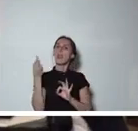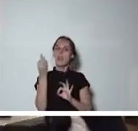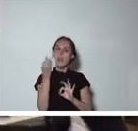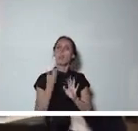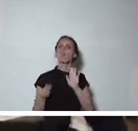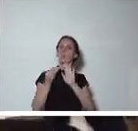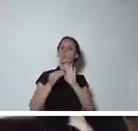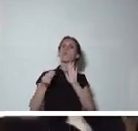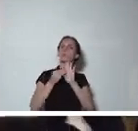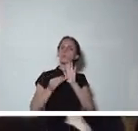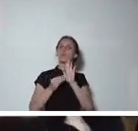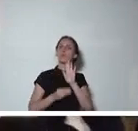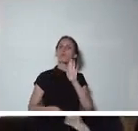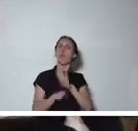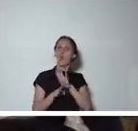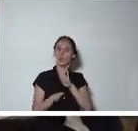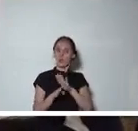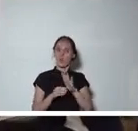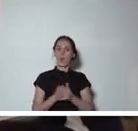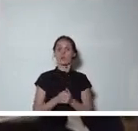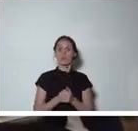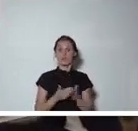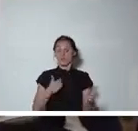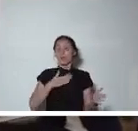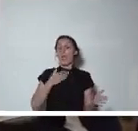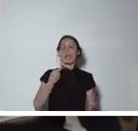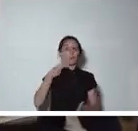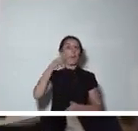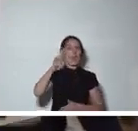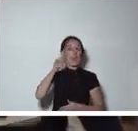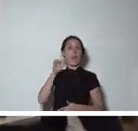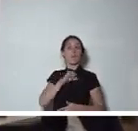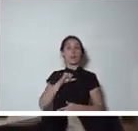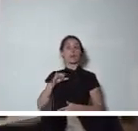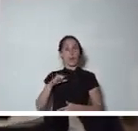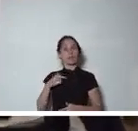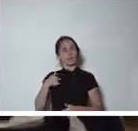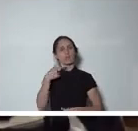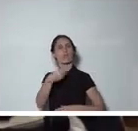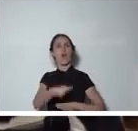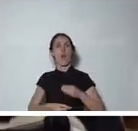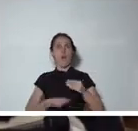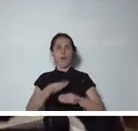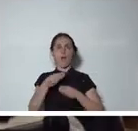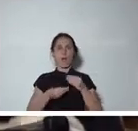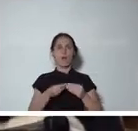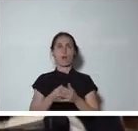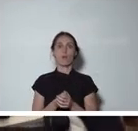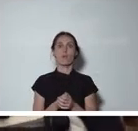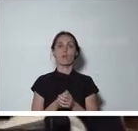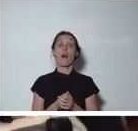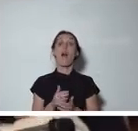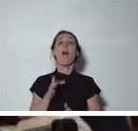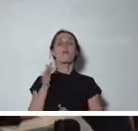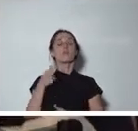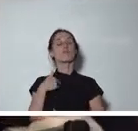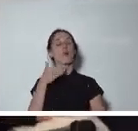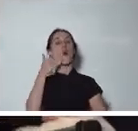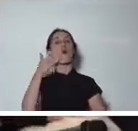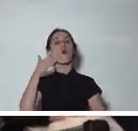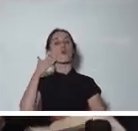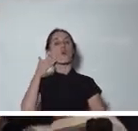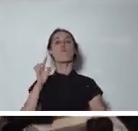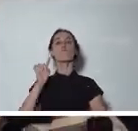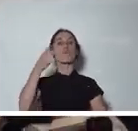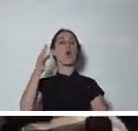no antes también cogía experiencia personal yo también lo hago Tengo el extraño honor de ser la primera mujer